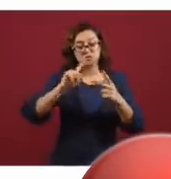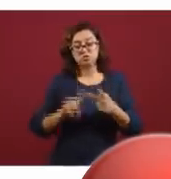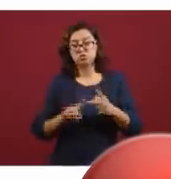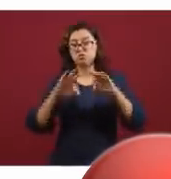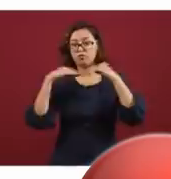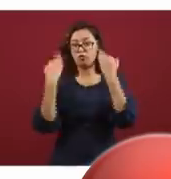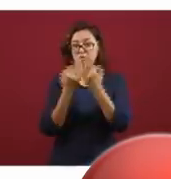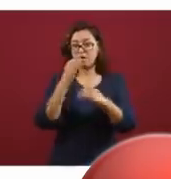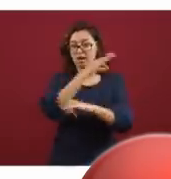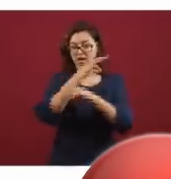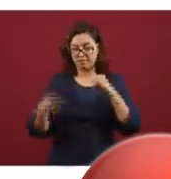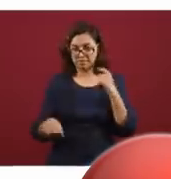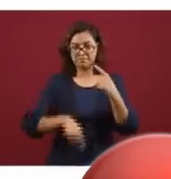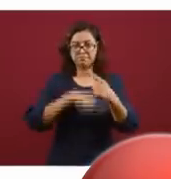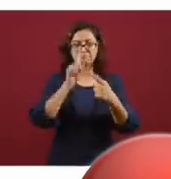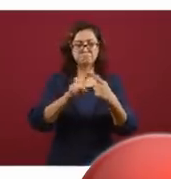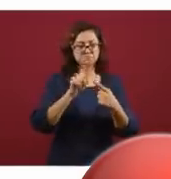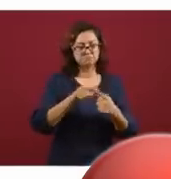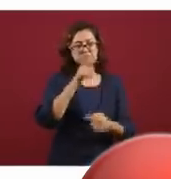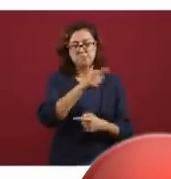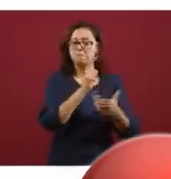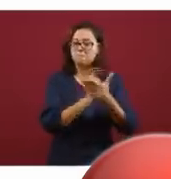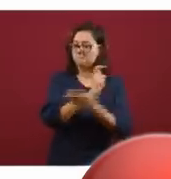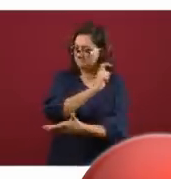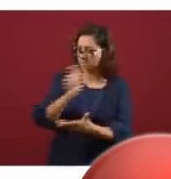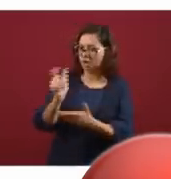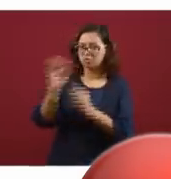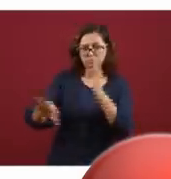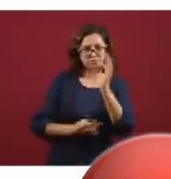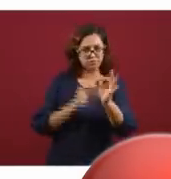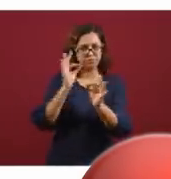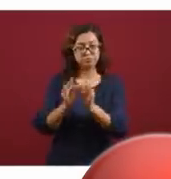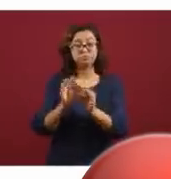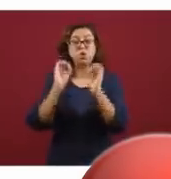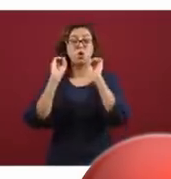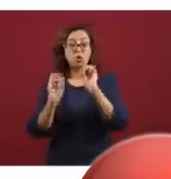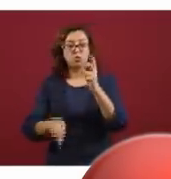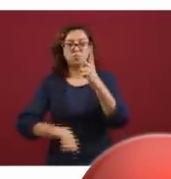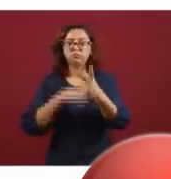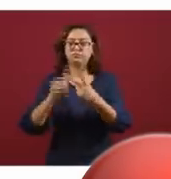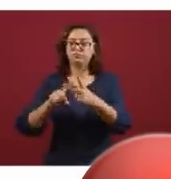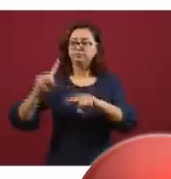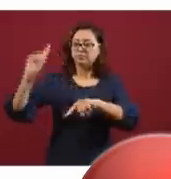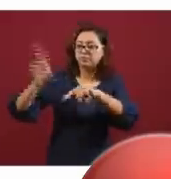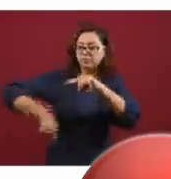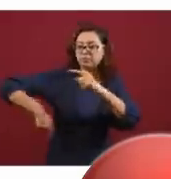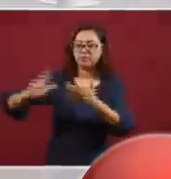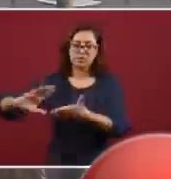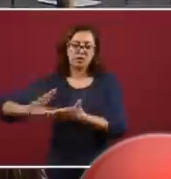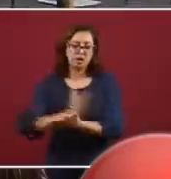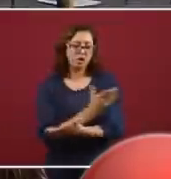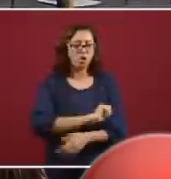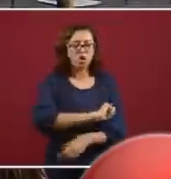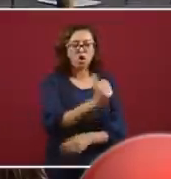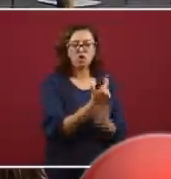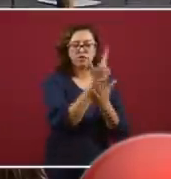se culmina con esta baja contable o cancelación, que es una separación en una subcuenta.